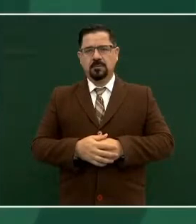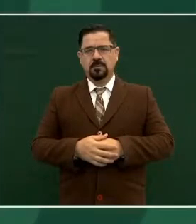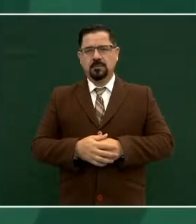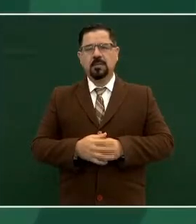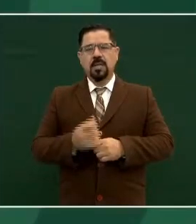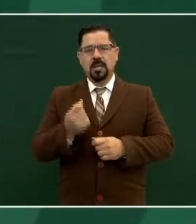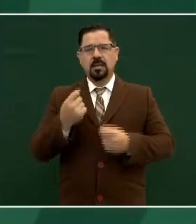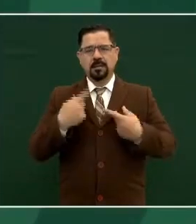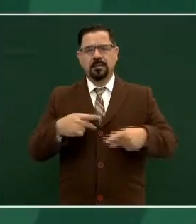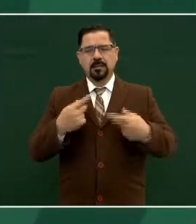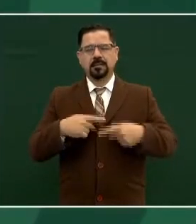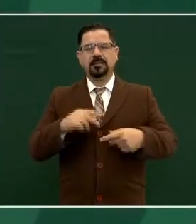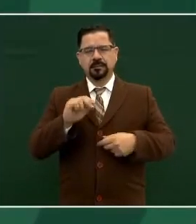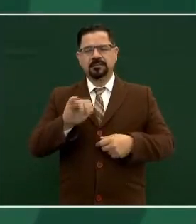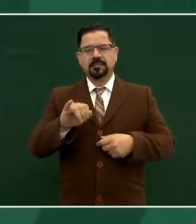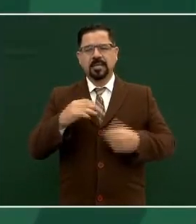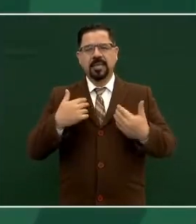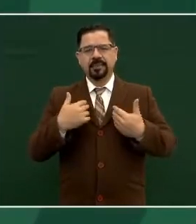entiende muy bien.